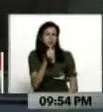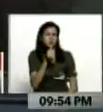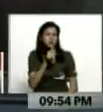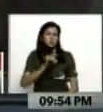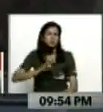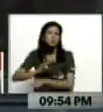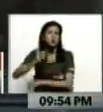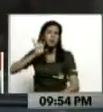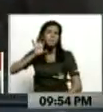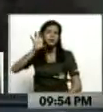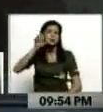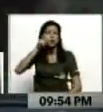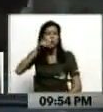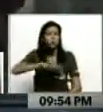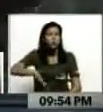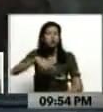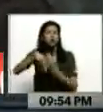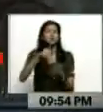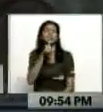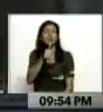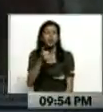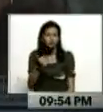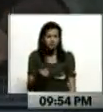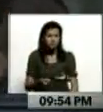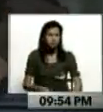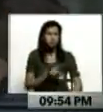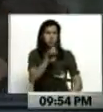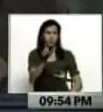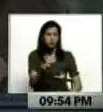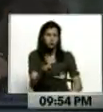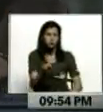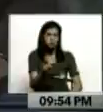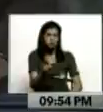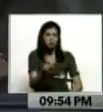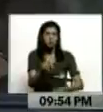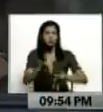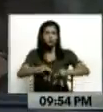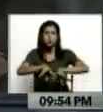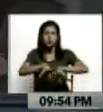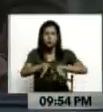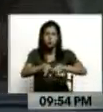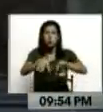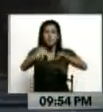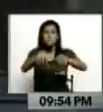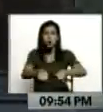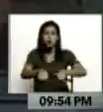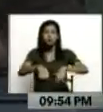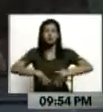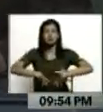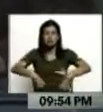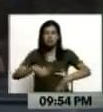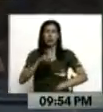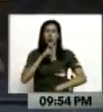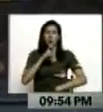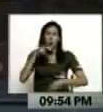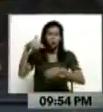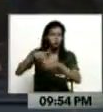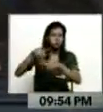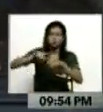Quiénes entregaron la patria quienes traicionaron al pueblo y a la Revolución y se adueñaron de la